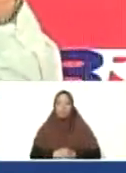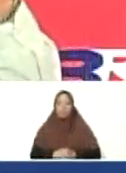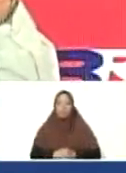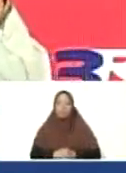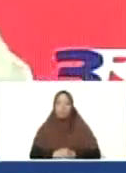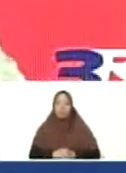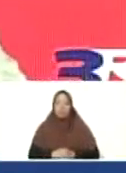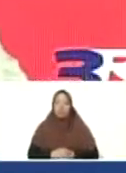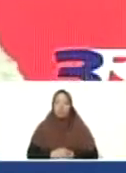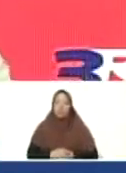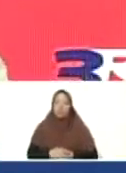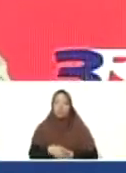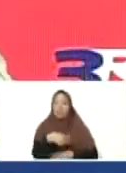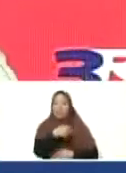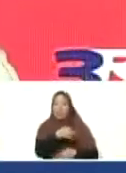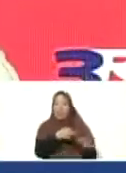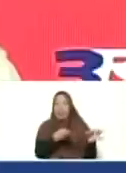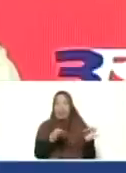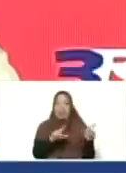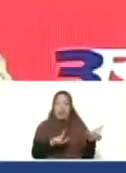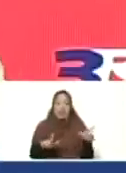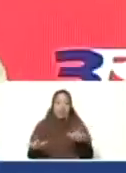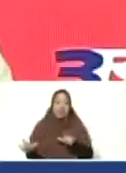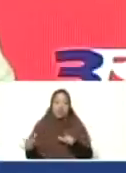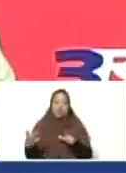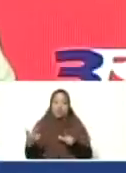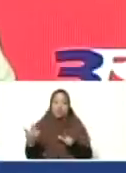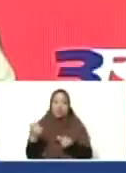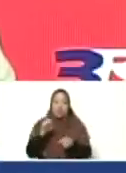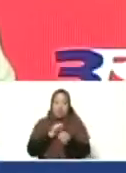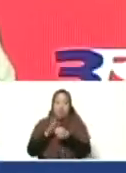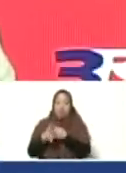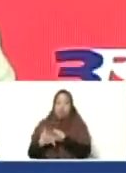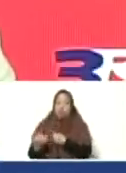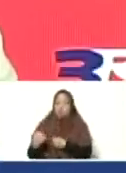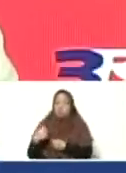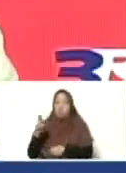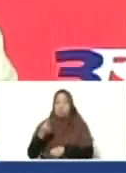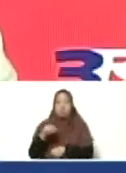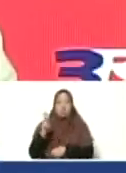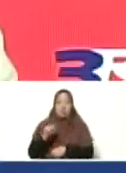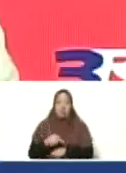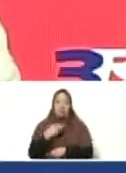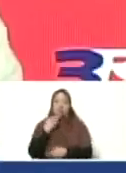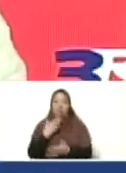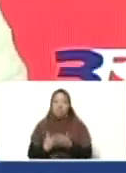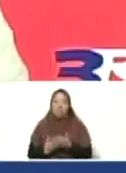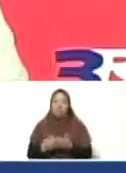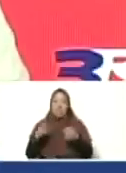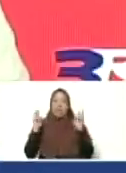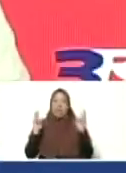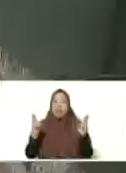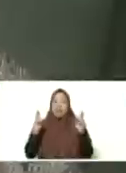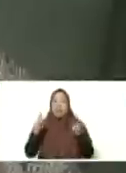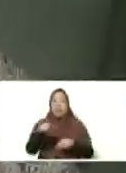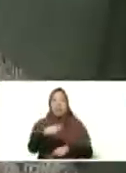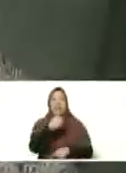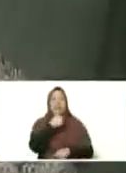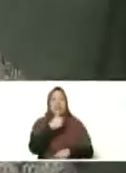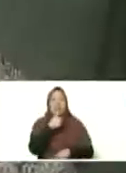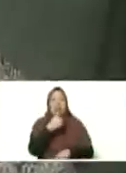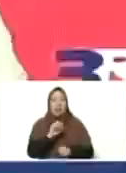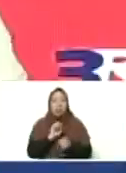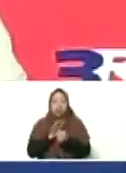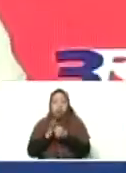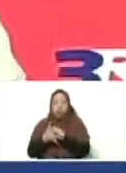estoy invicto todavía del coro naveiro no me ha pegado ojalá quien de ustedes ha tenido corona